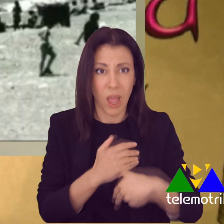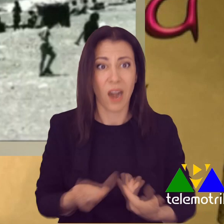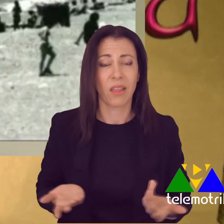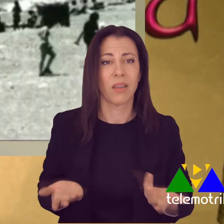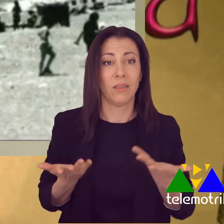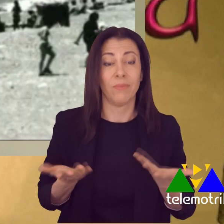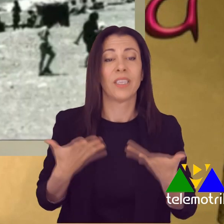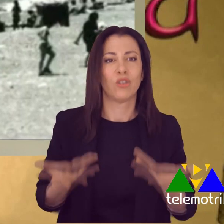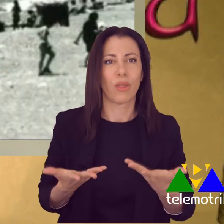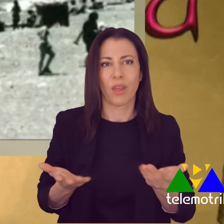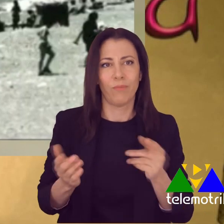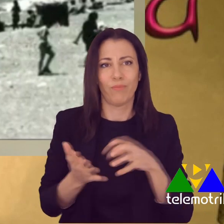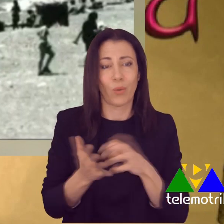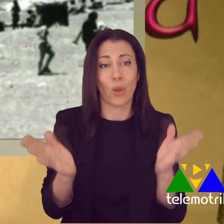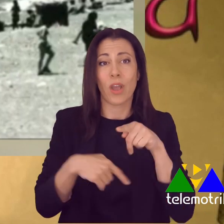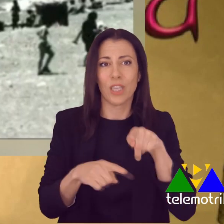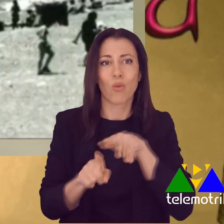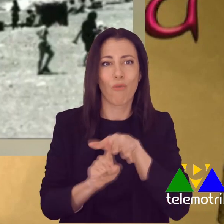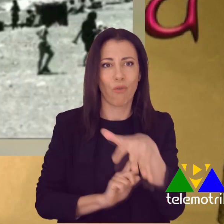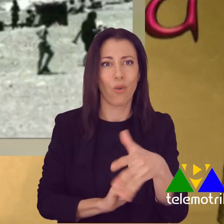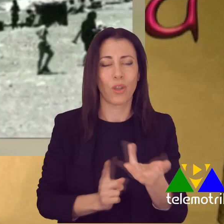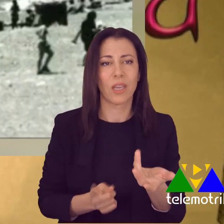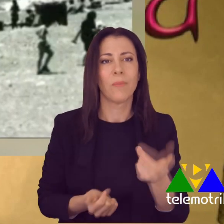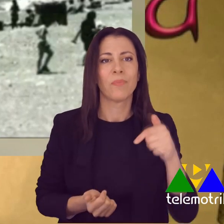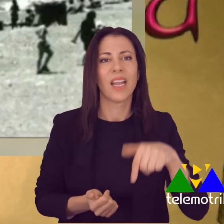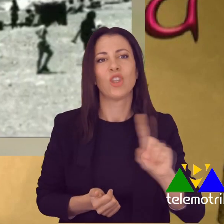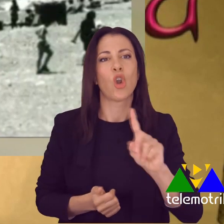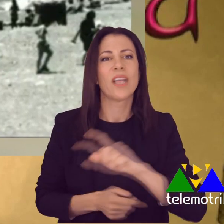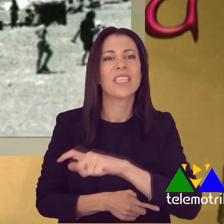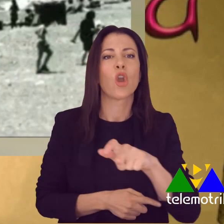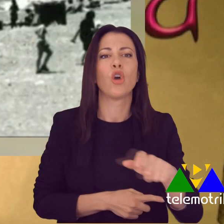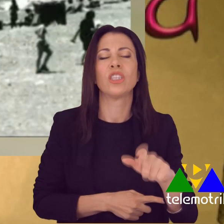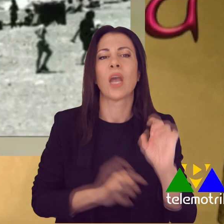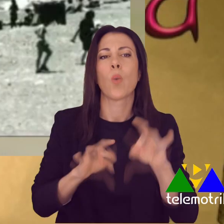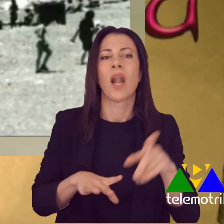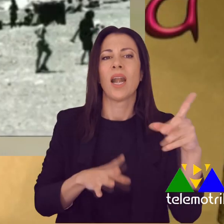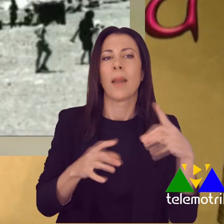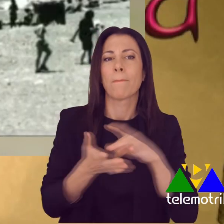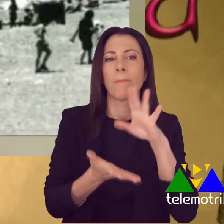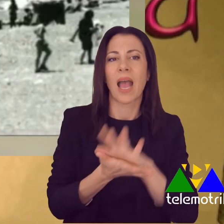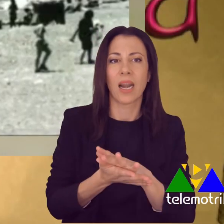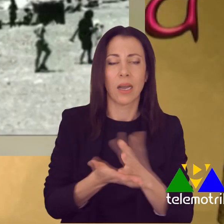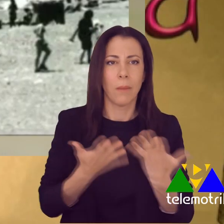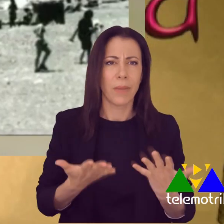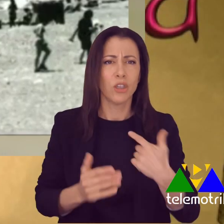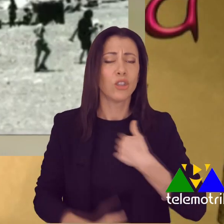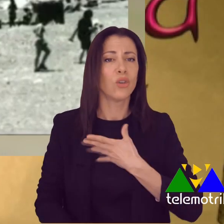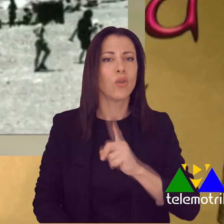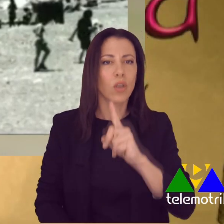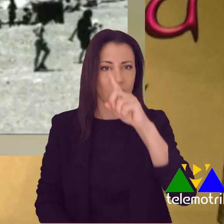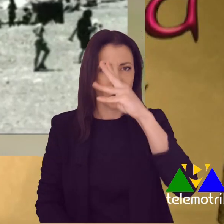tarde y eso influye. Esto no es la costa de Málaga, pero yo no quiero que se me